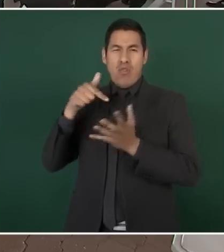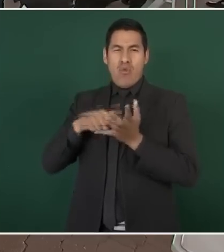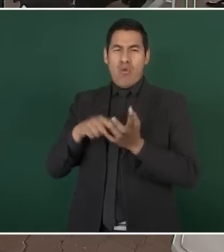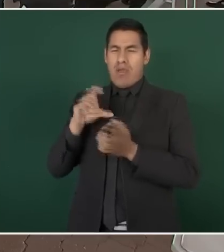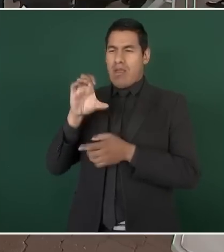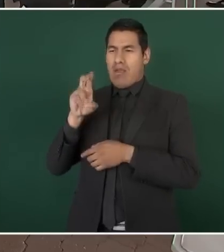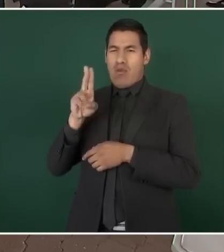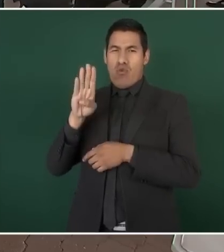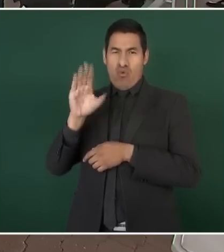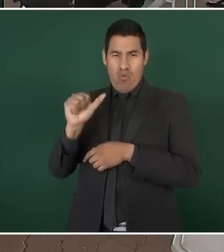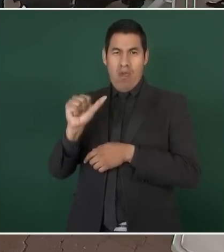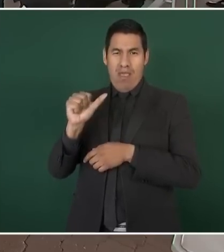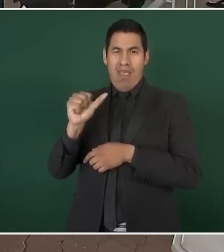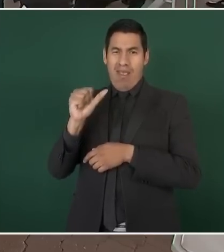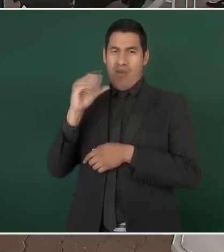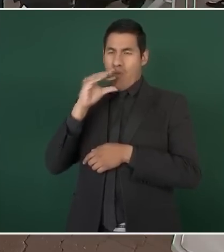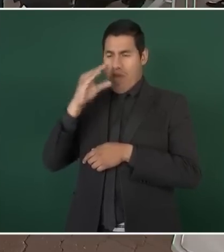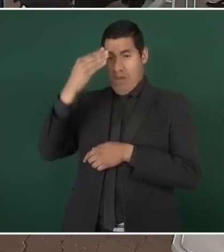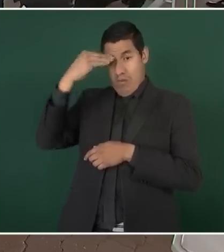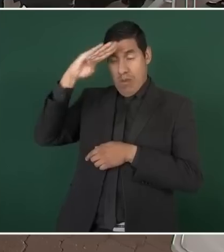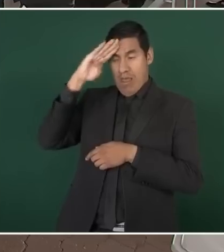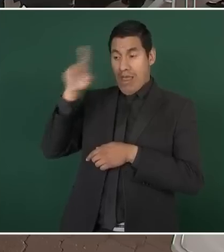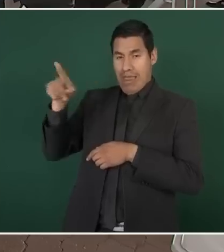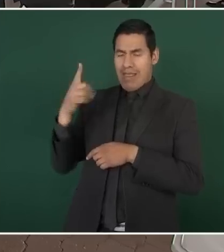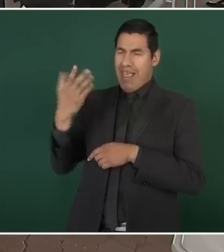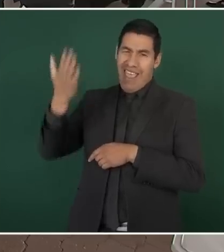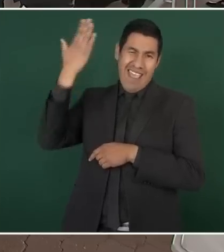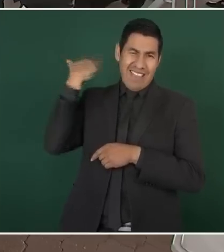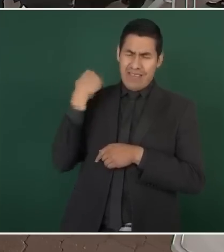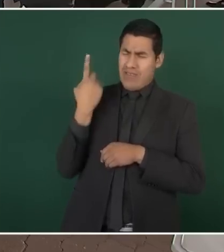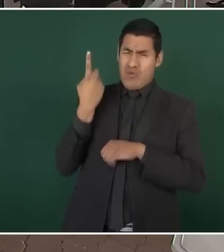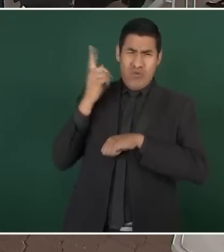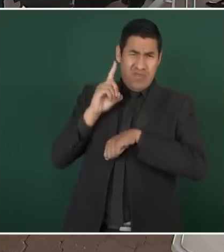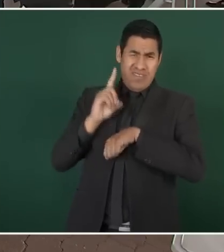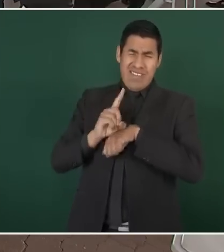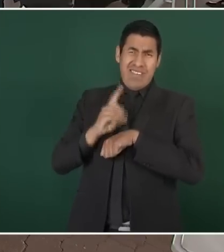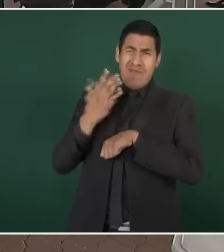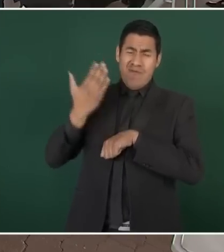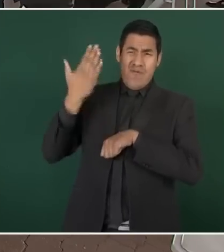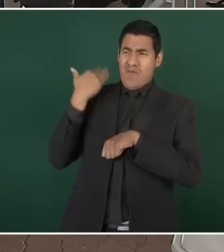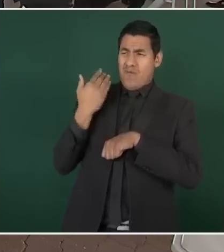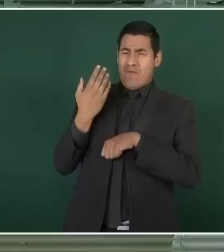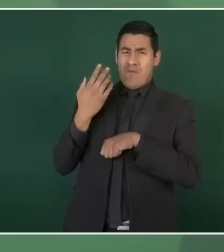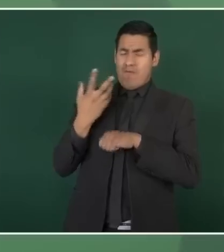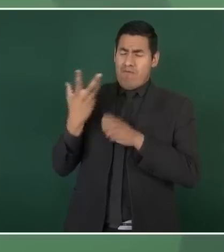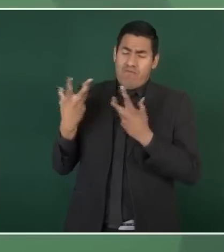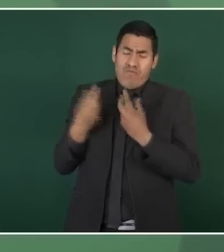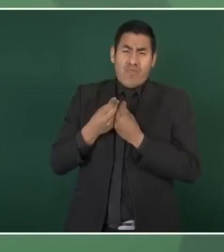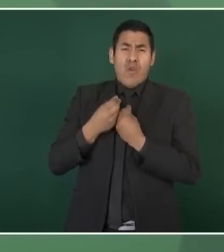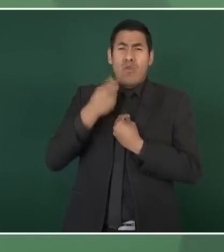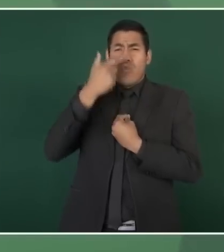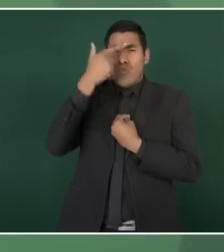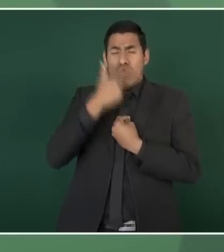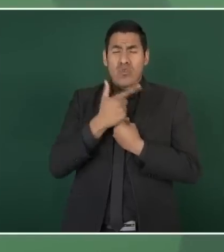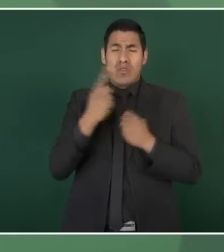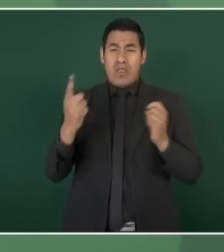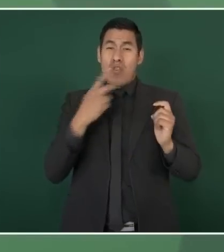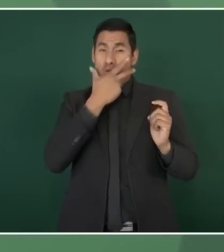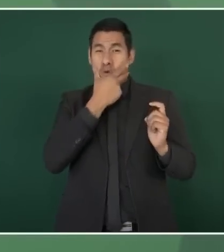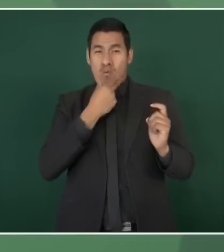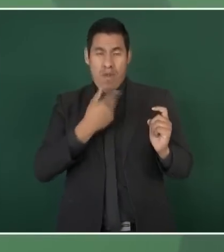Márquez Starling, quien los acompañó una noche de las 4, fue a dormir con